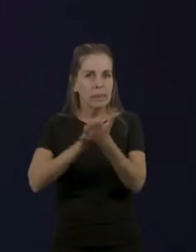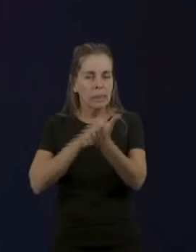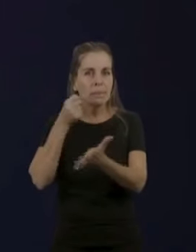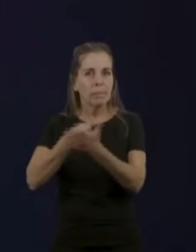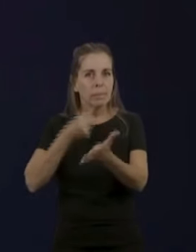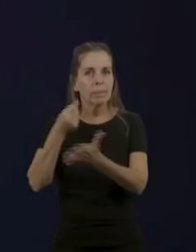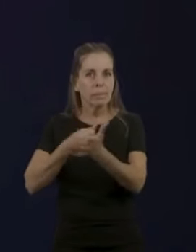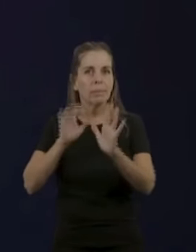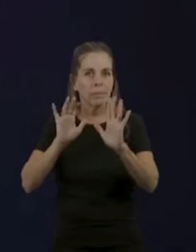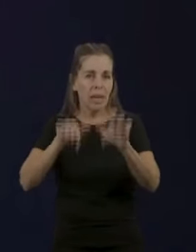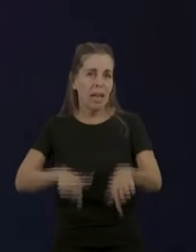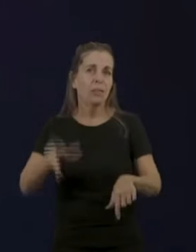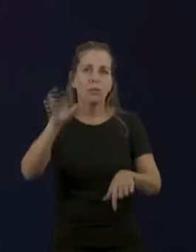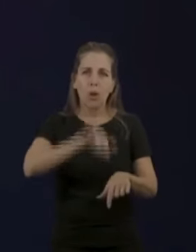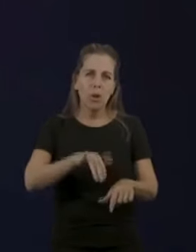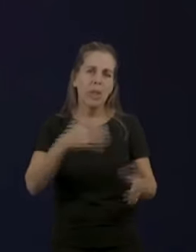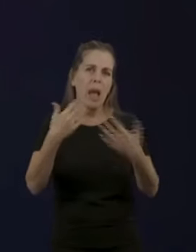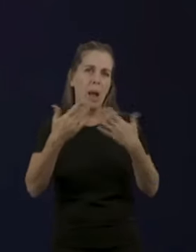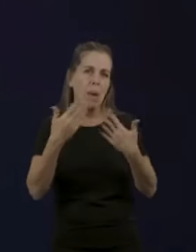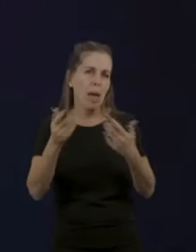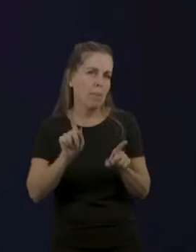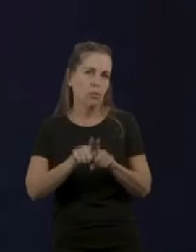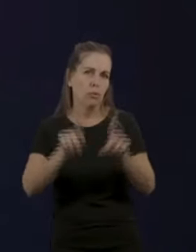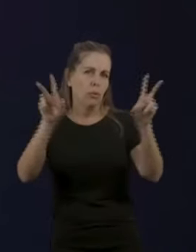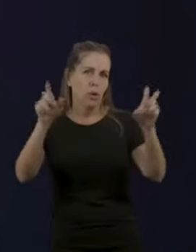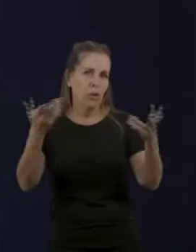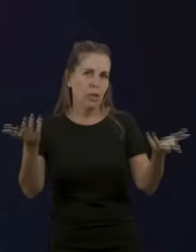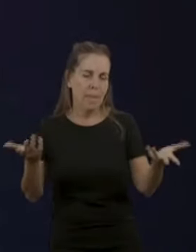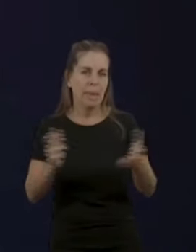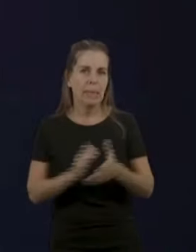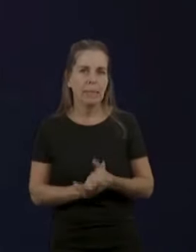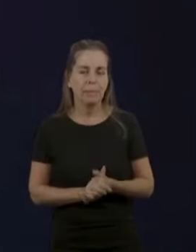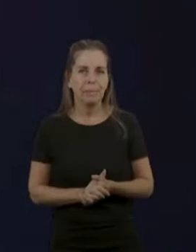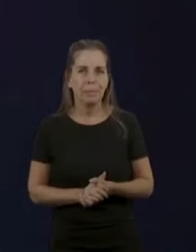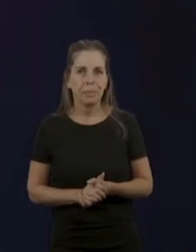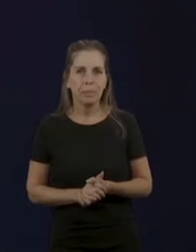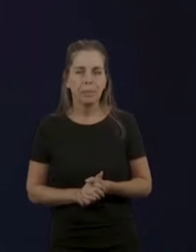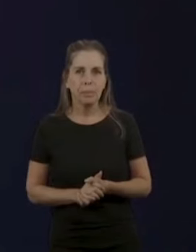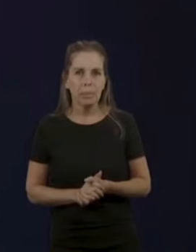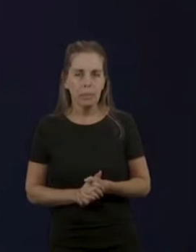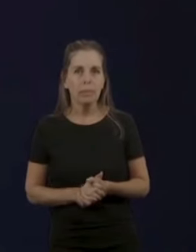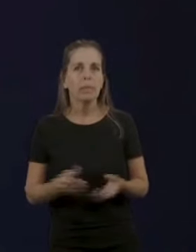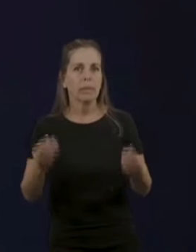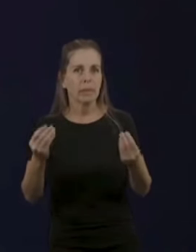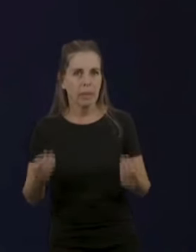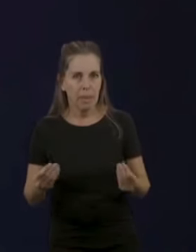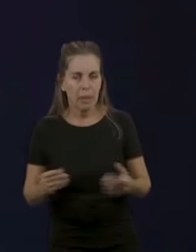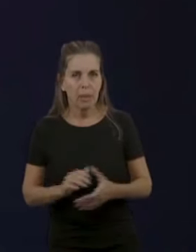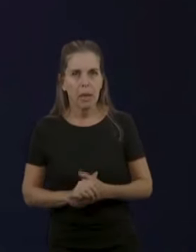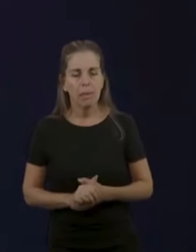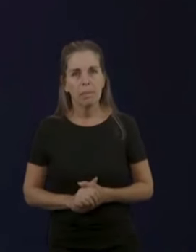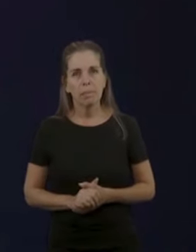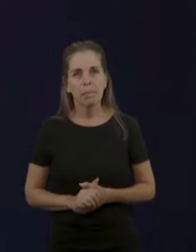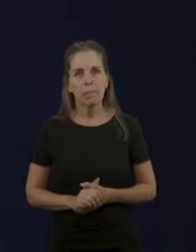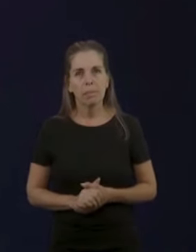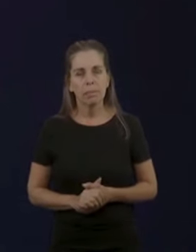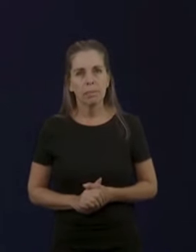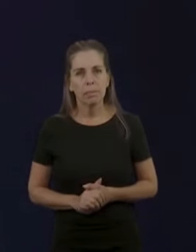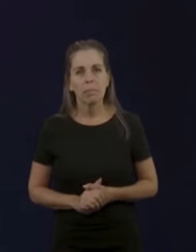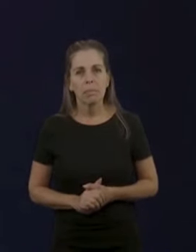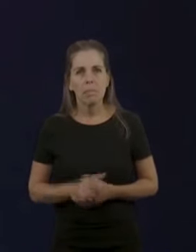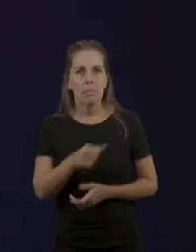pero bastante seguido eh Por supuesto que impacto en en